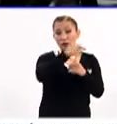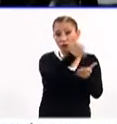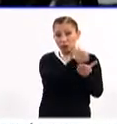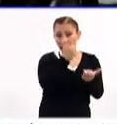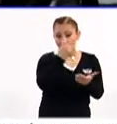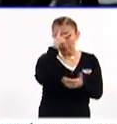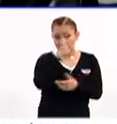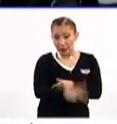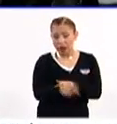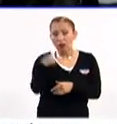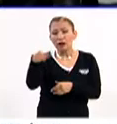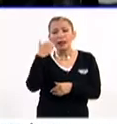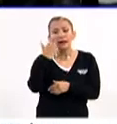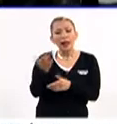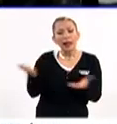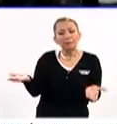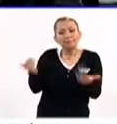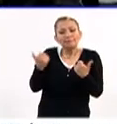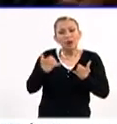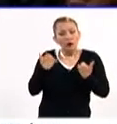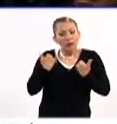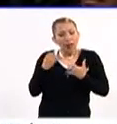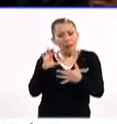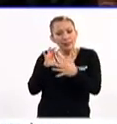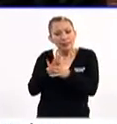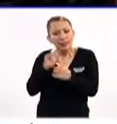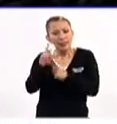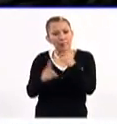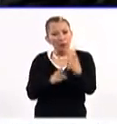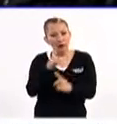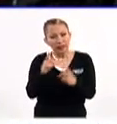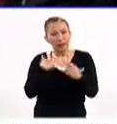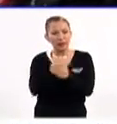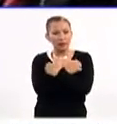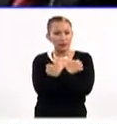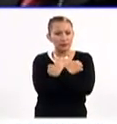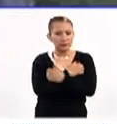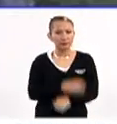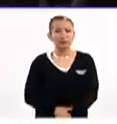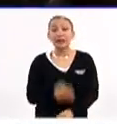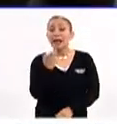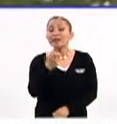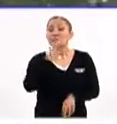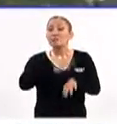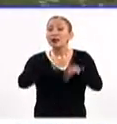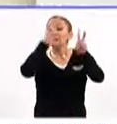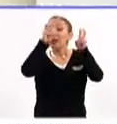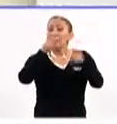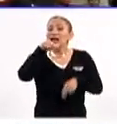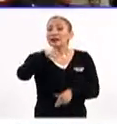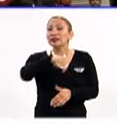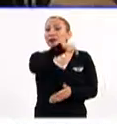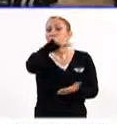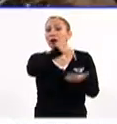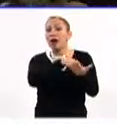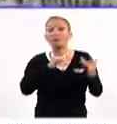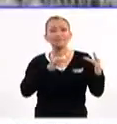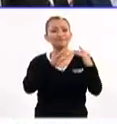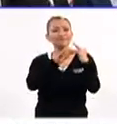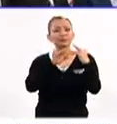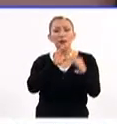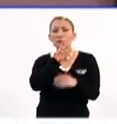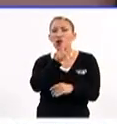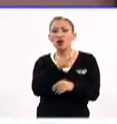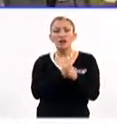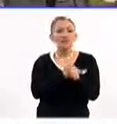Ciudad de México que busca acercar a los jóvenes al deporte y a la educación. Esto y mucho más en el programa que te conecta